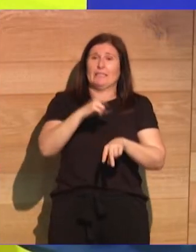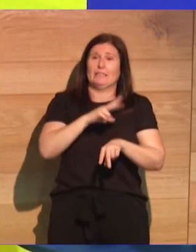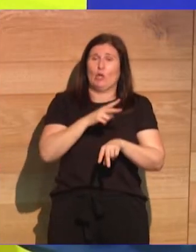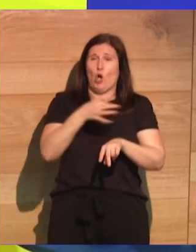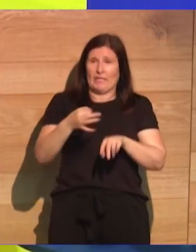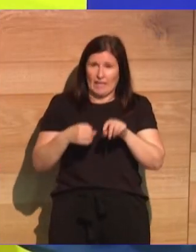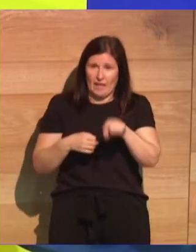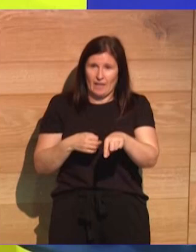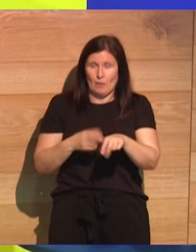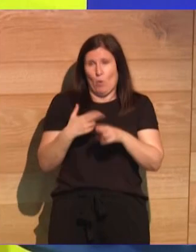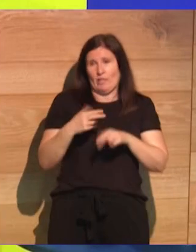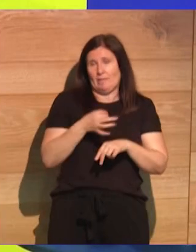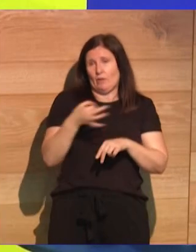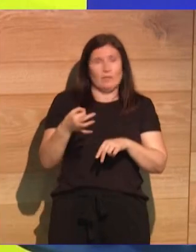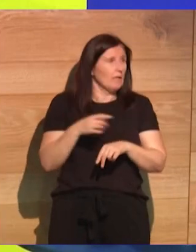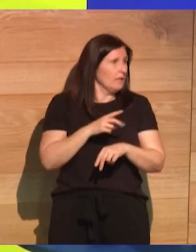efectivamente, eso...